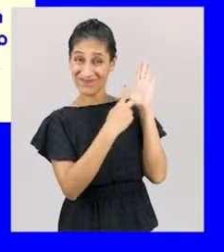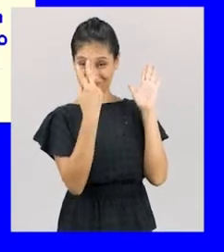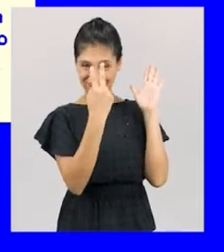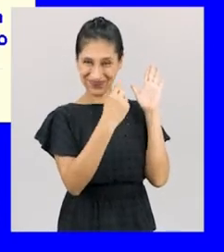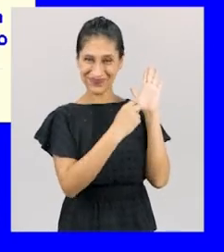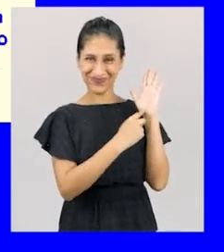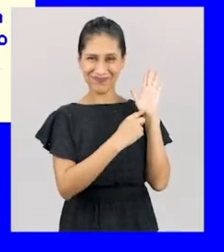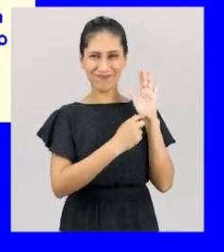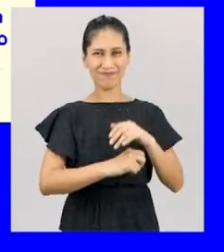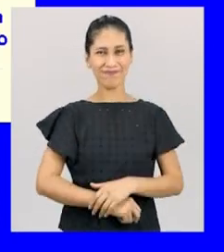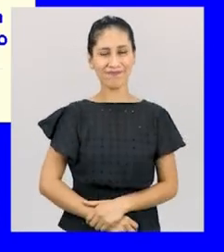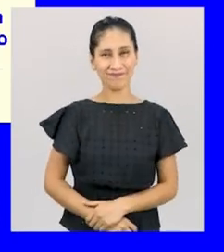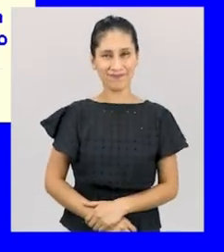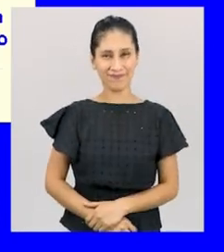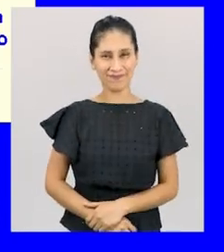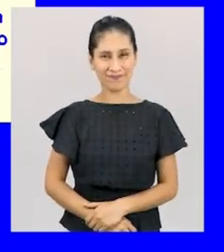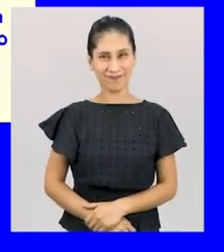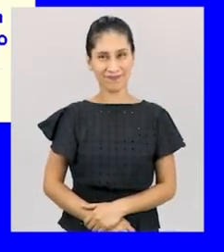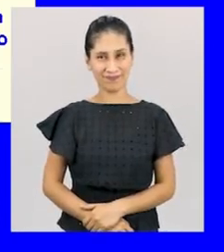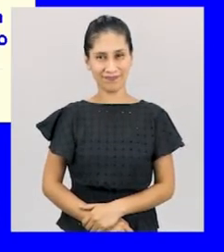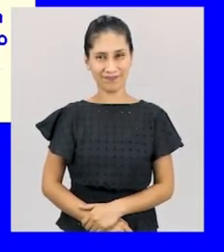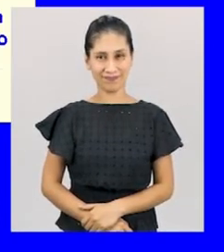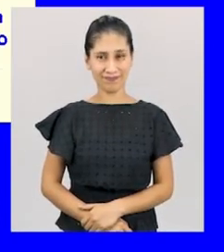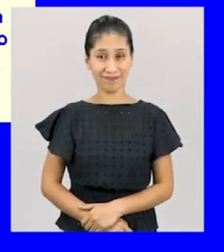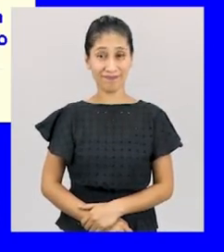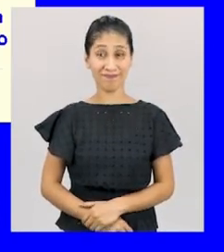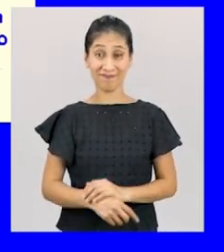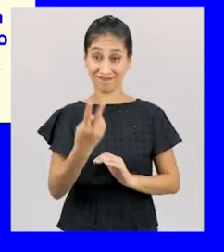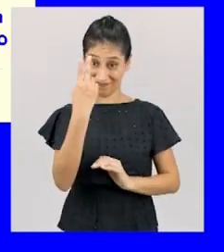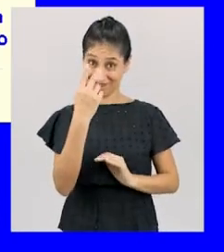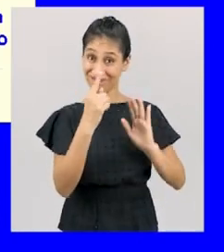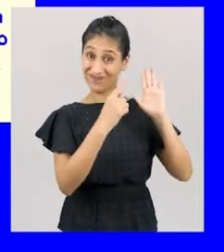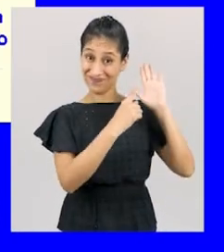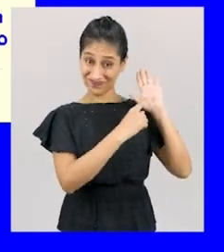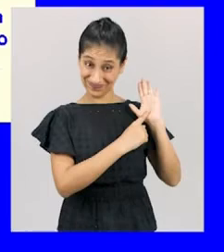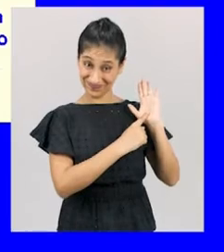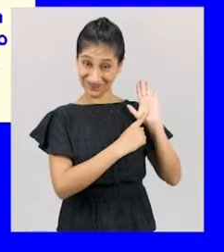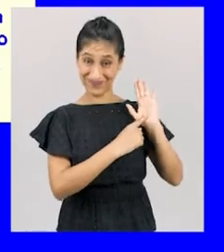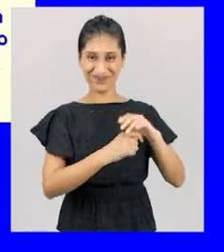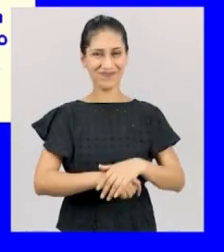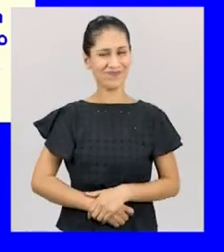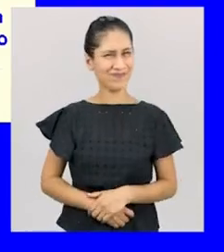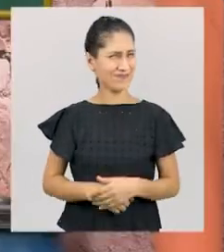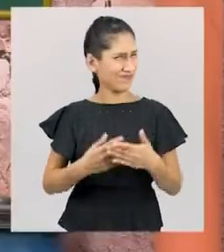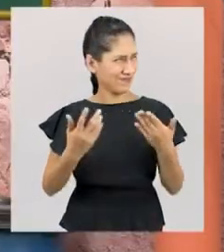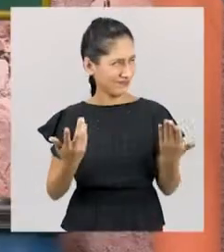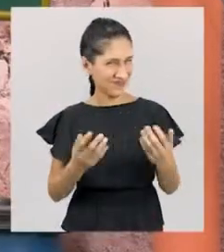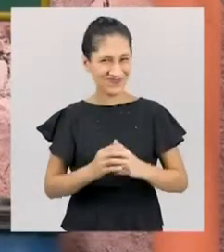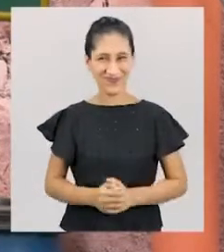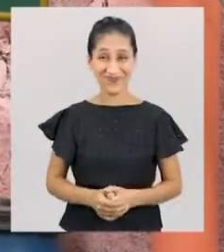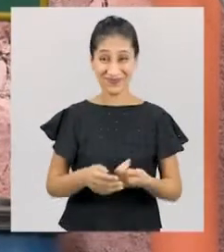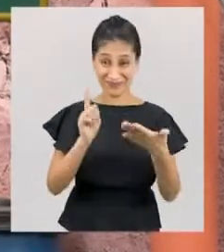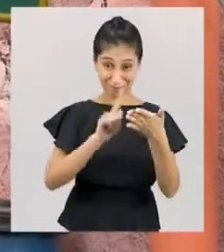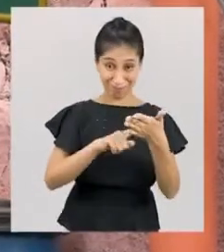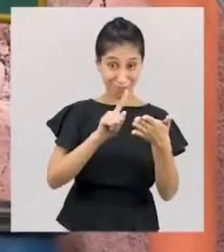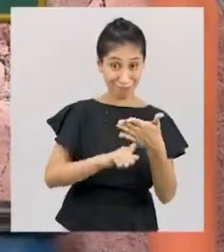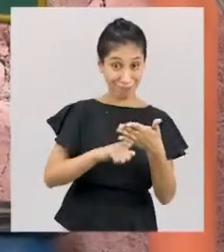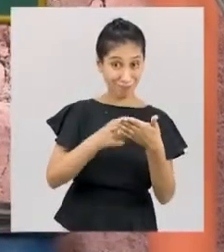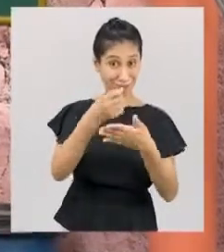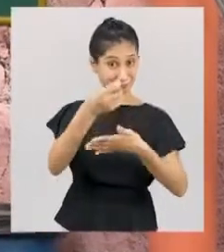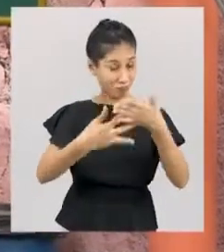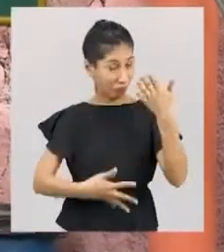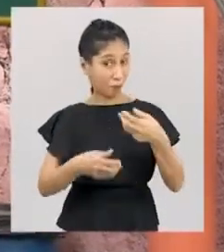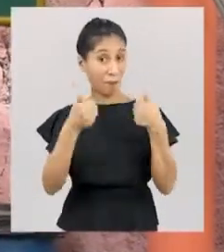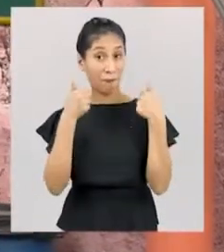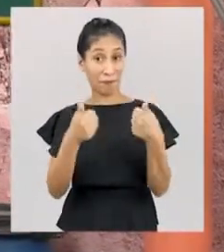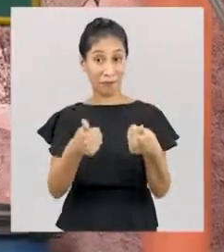nociones básicas es más culto que el especialista en arte sacro bizantino que no sabe freír un par de huevos. Lo máximo. Este texto